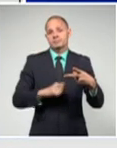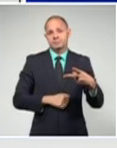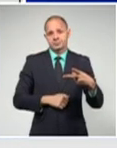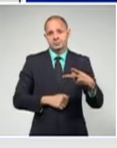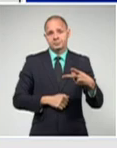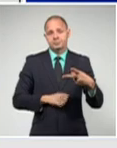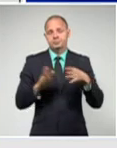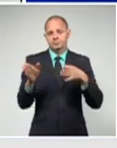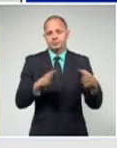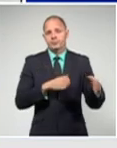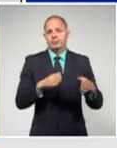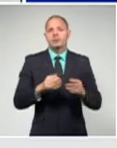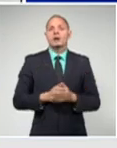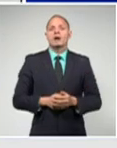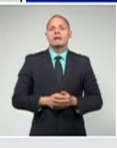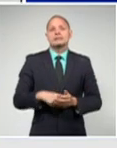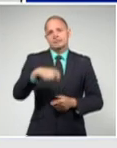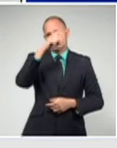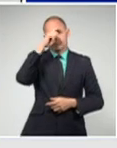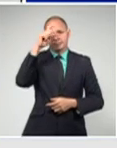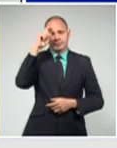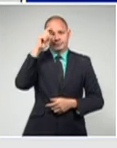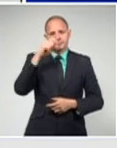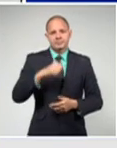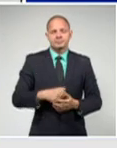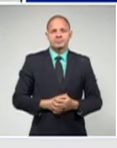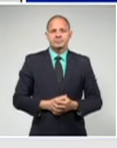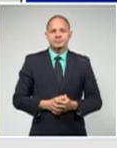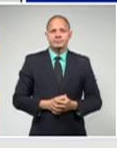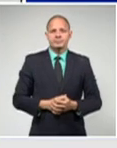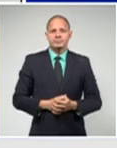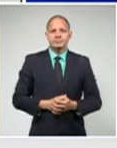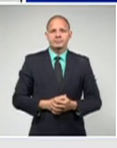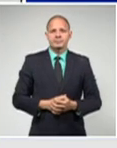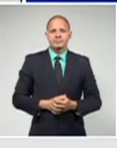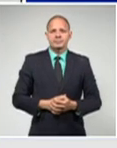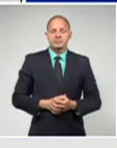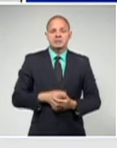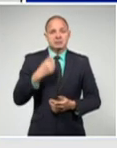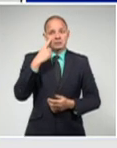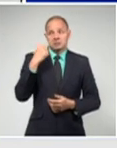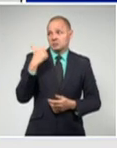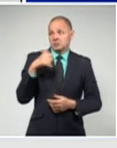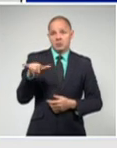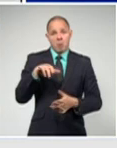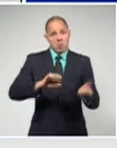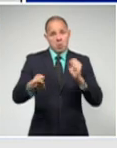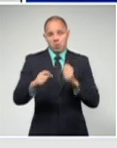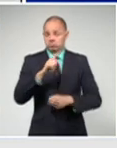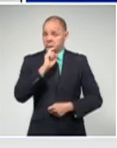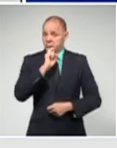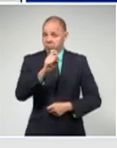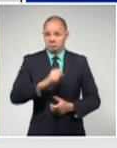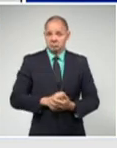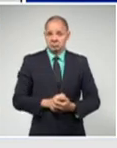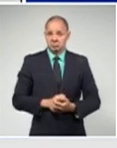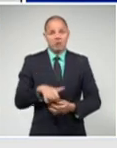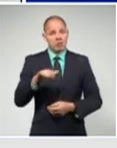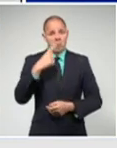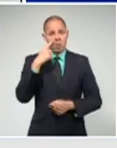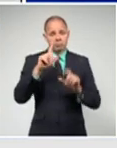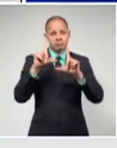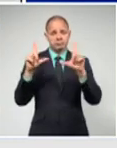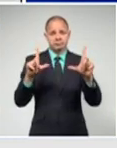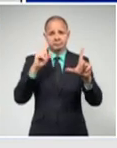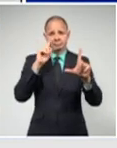Santi Espíritus todavía sin un buen control de la pandemia, ahí está su curva, alta